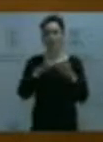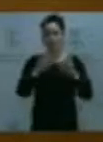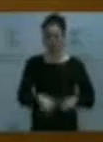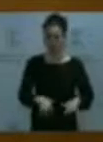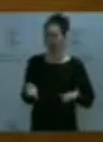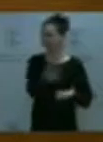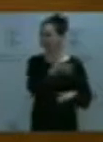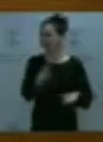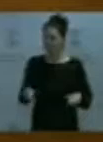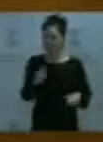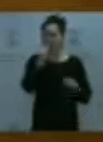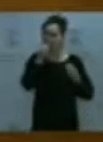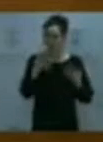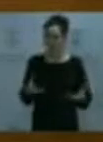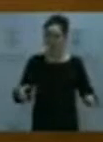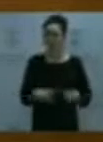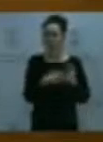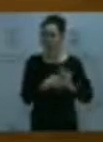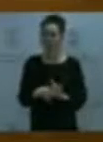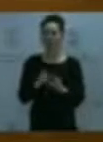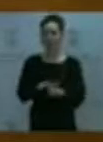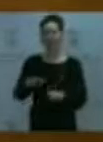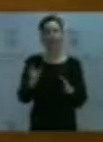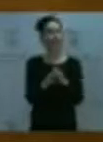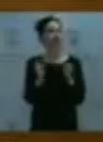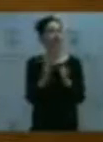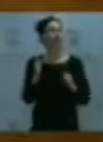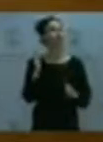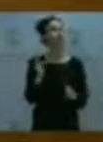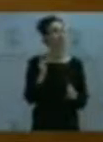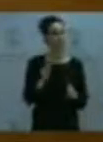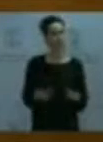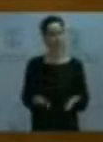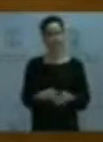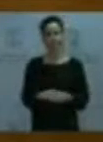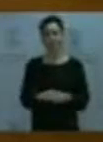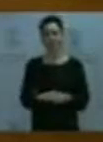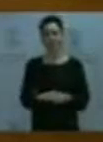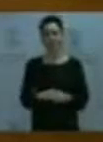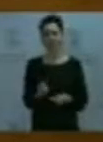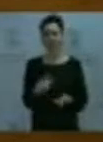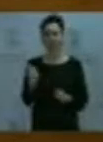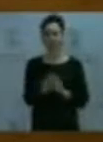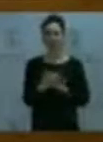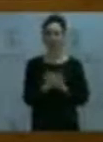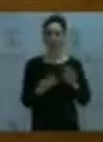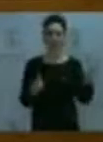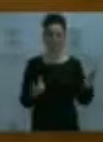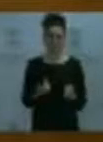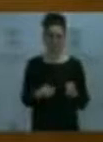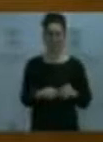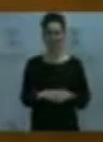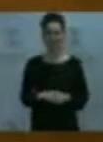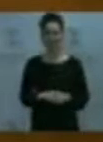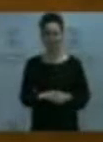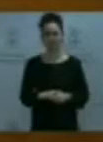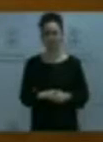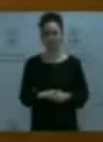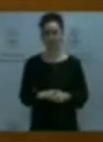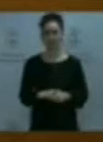muy ambiciosa. ¿Y qué es lo que seguimos diciendo? Bueno, pues seguimos diciendo que frente a los que mantienen